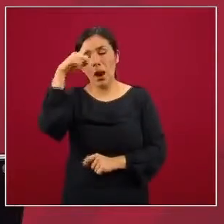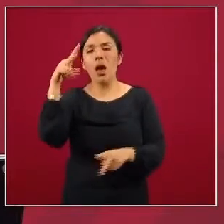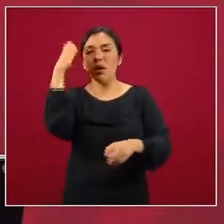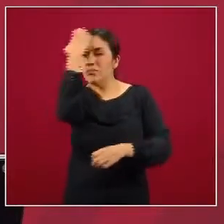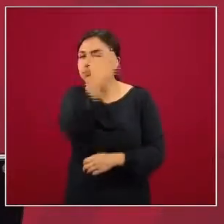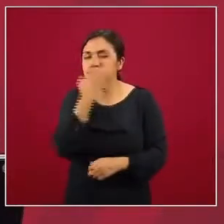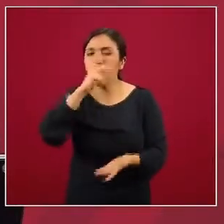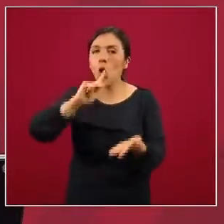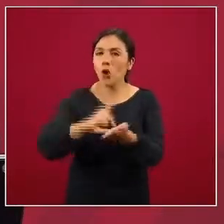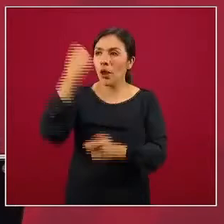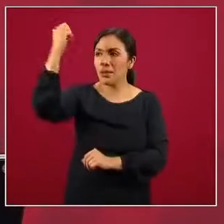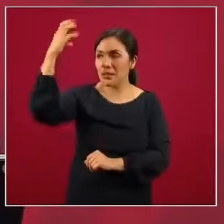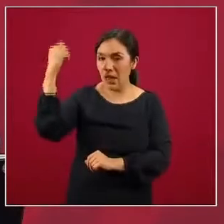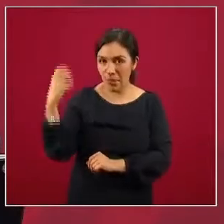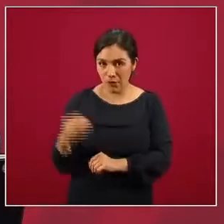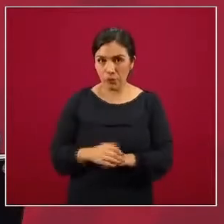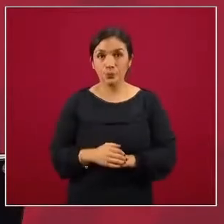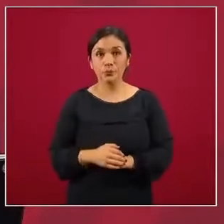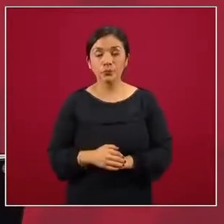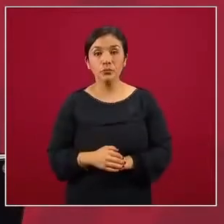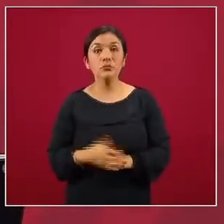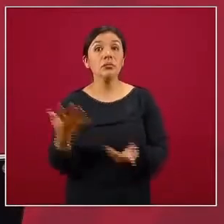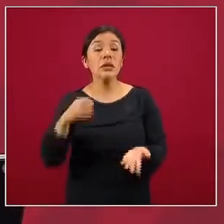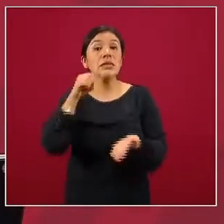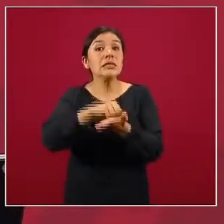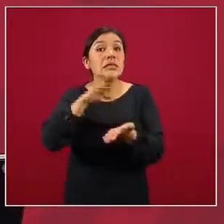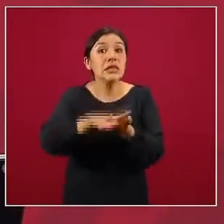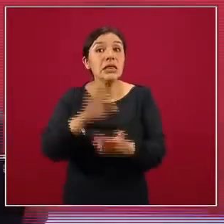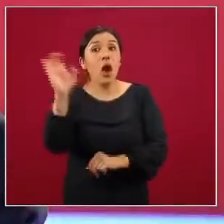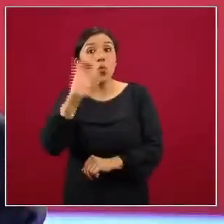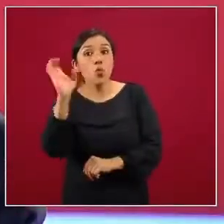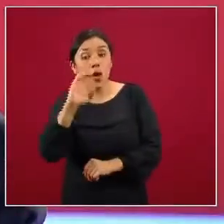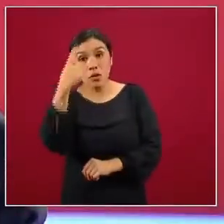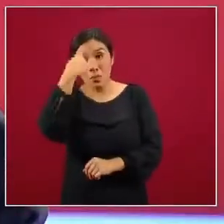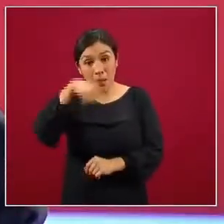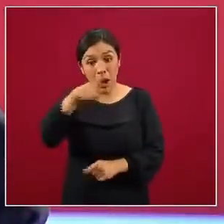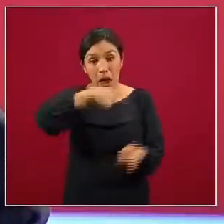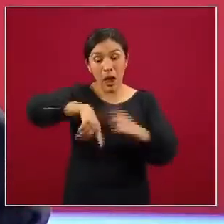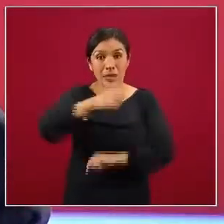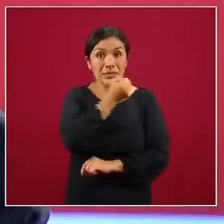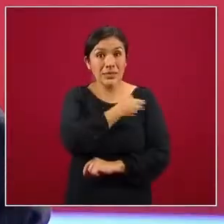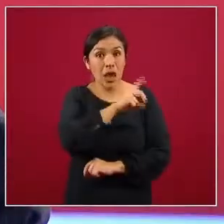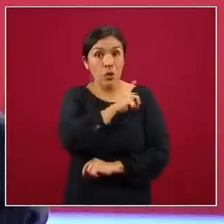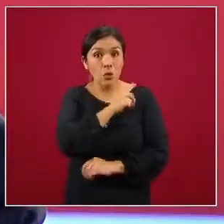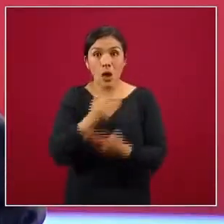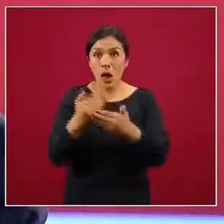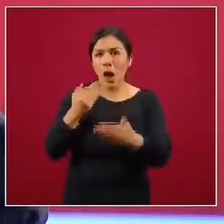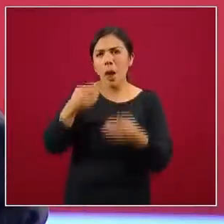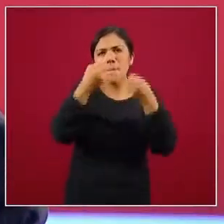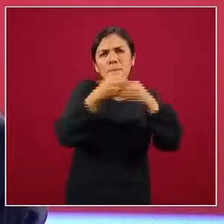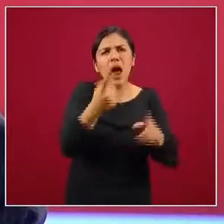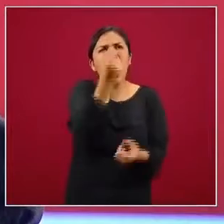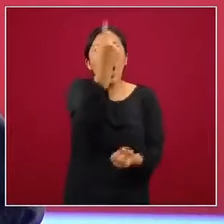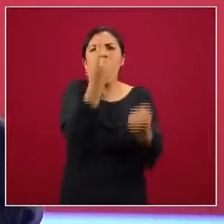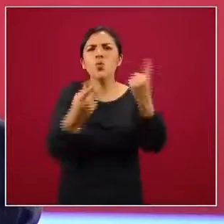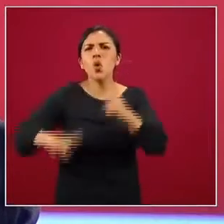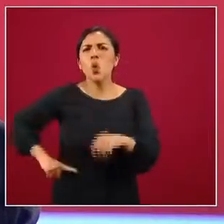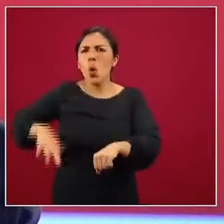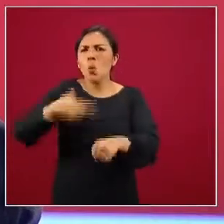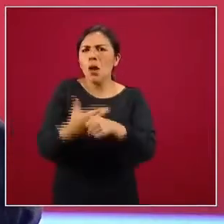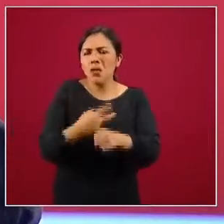semáforo. Respecto a la cita o videoconferencia específica para el sector salud que habían perdido algunos